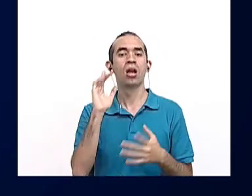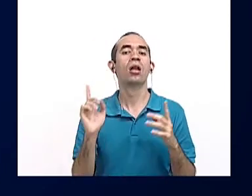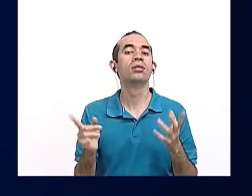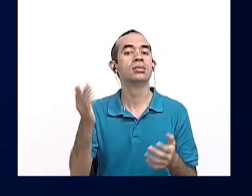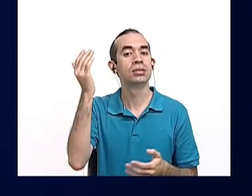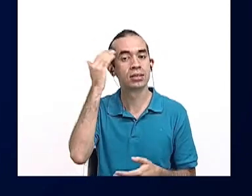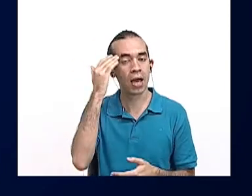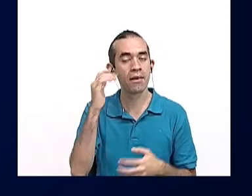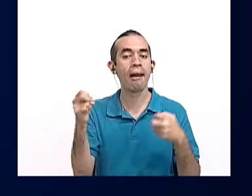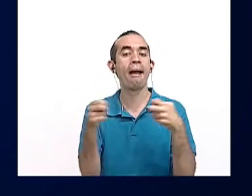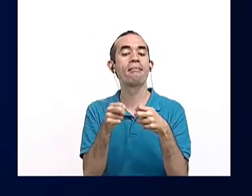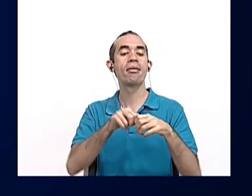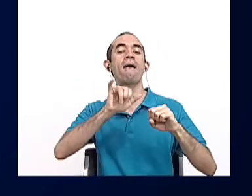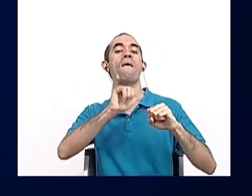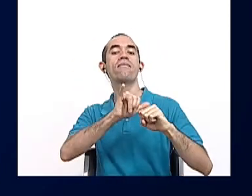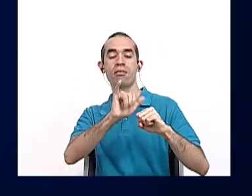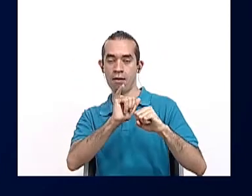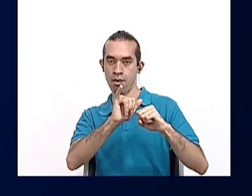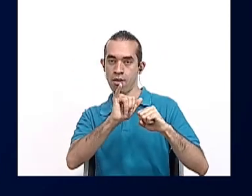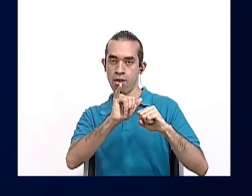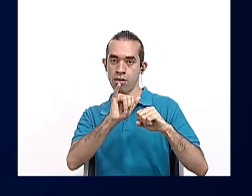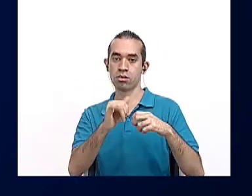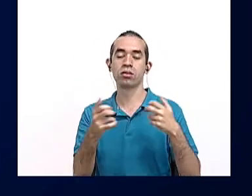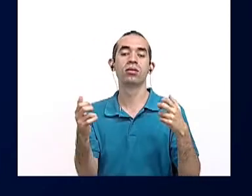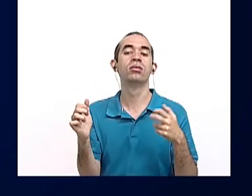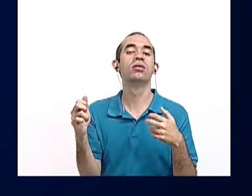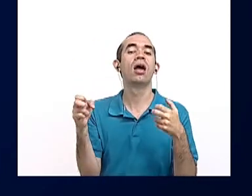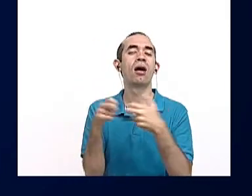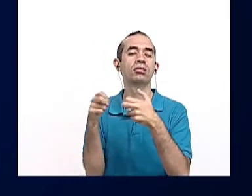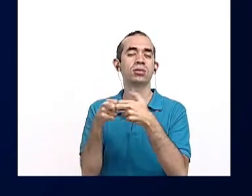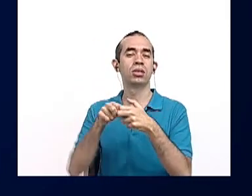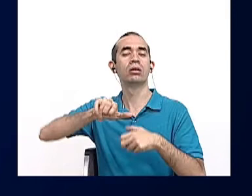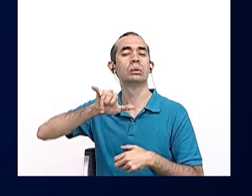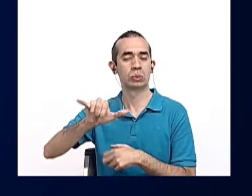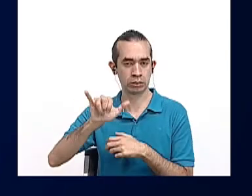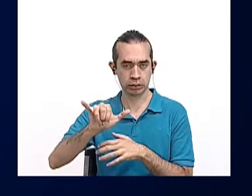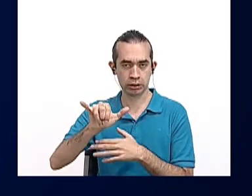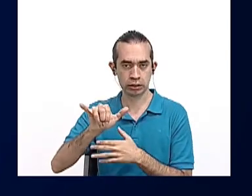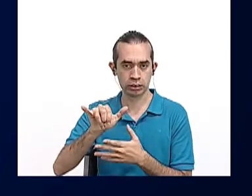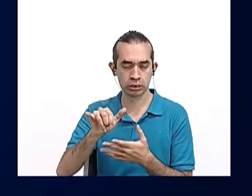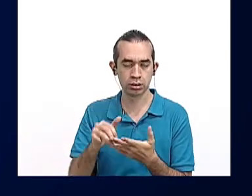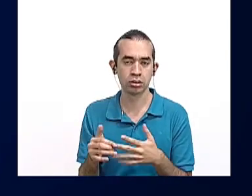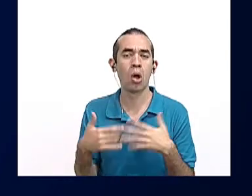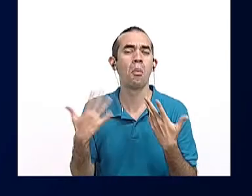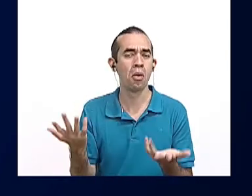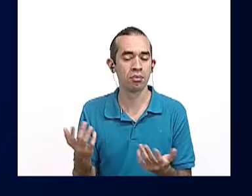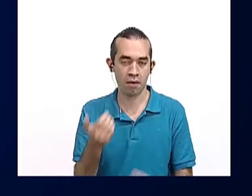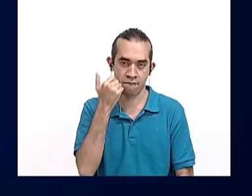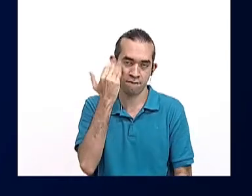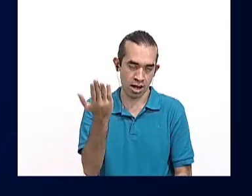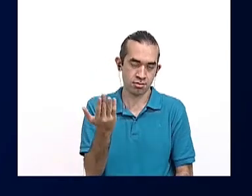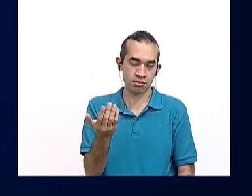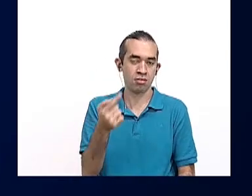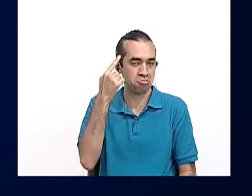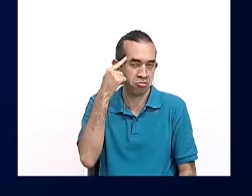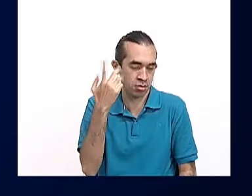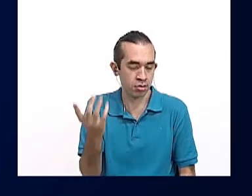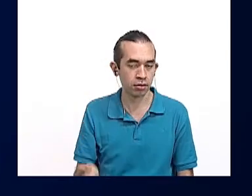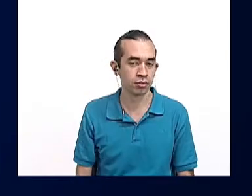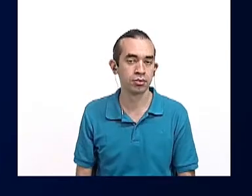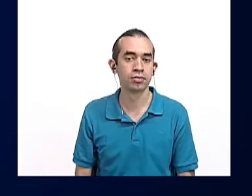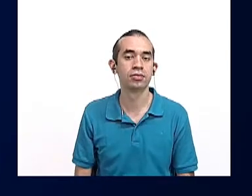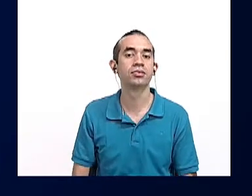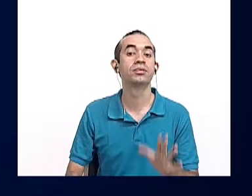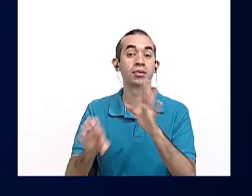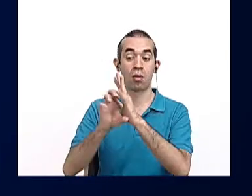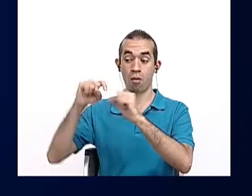podrían ustedes explicarme que la carga se conserva? Bueno, muy fácil, así como lo están pensando. Si